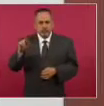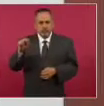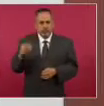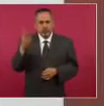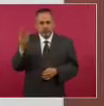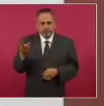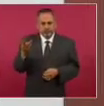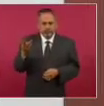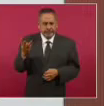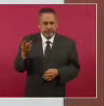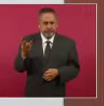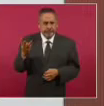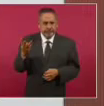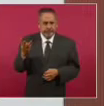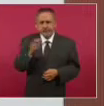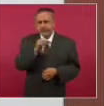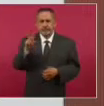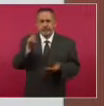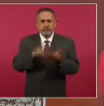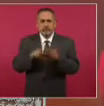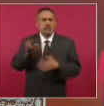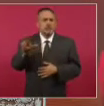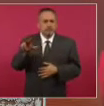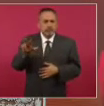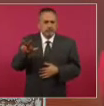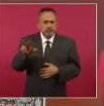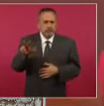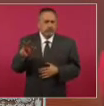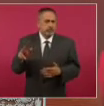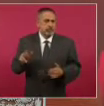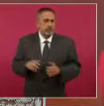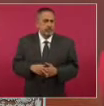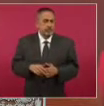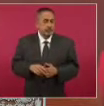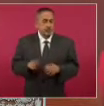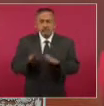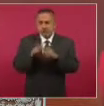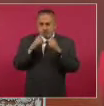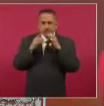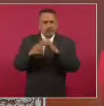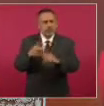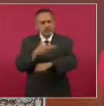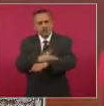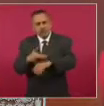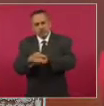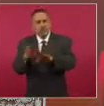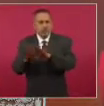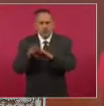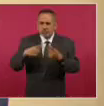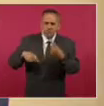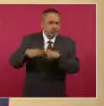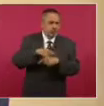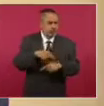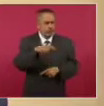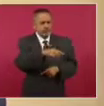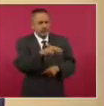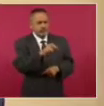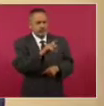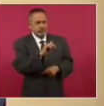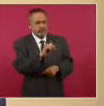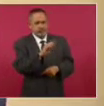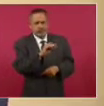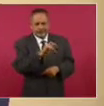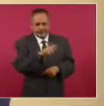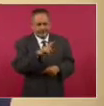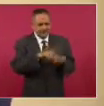1983 a 2018, una constante de los gobiernos neoliberales o